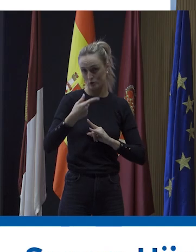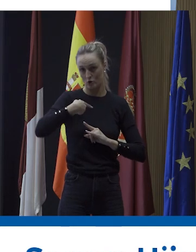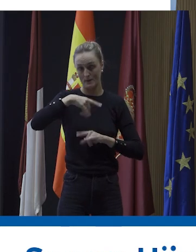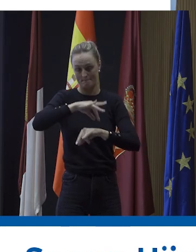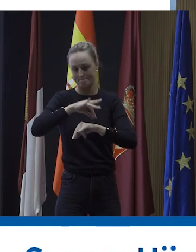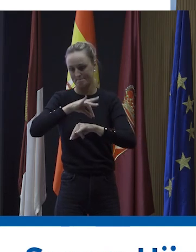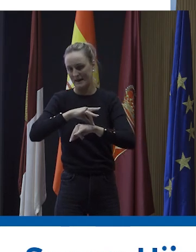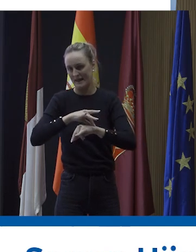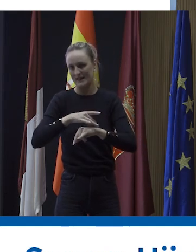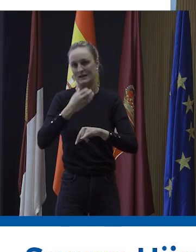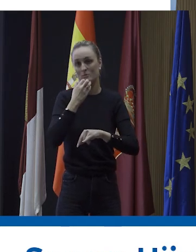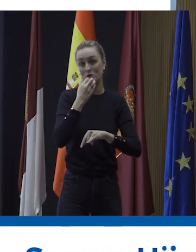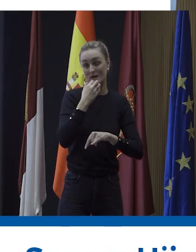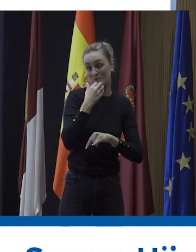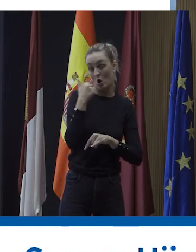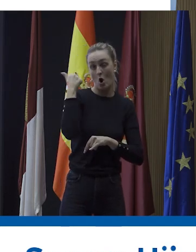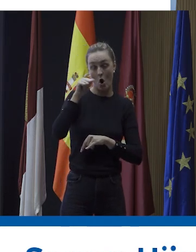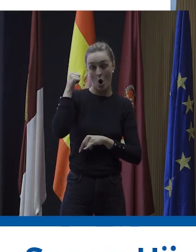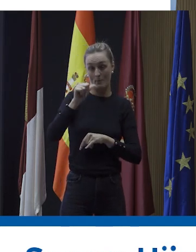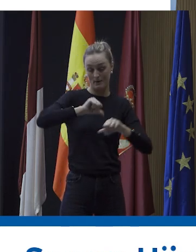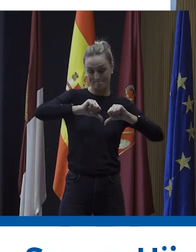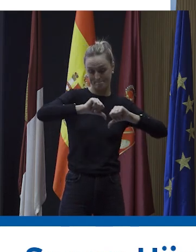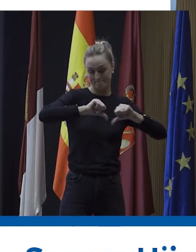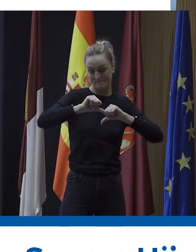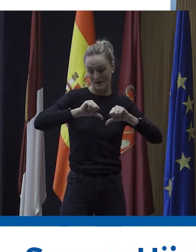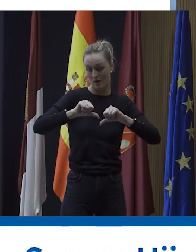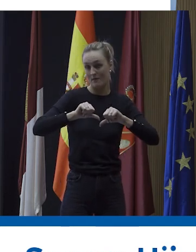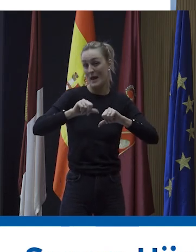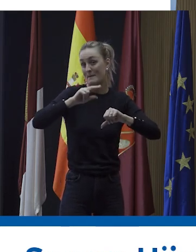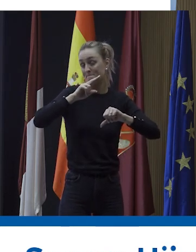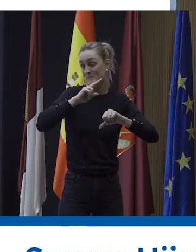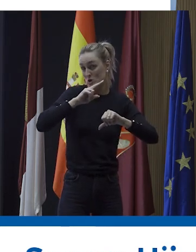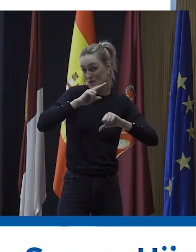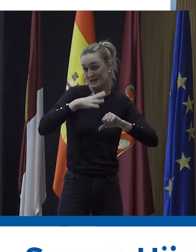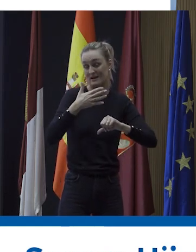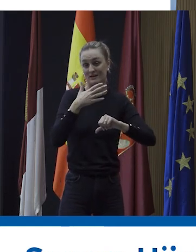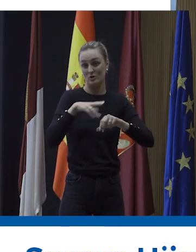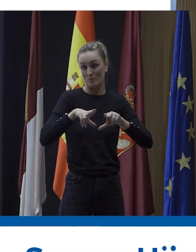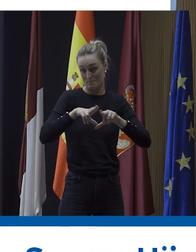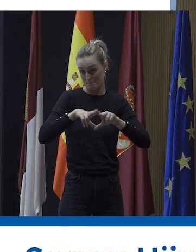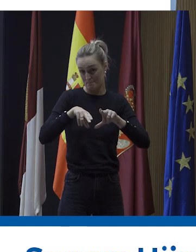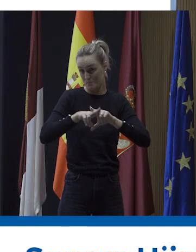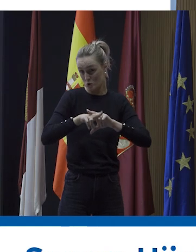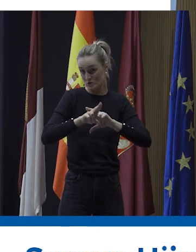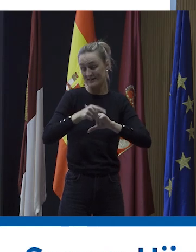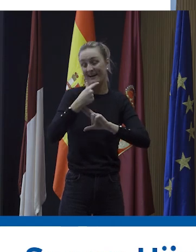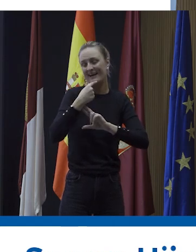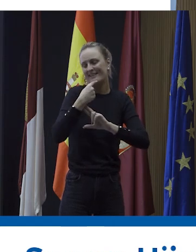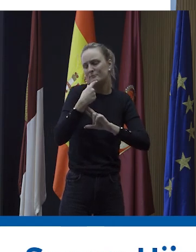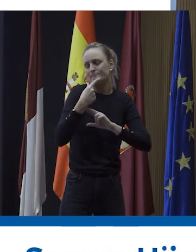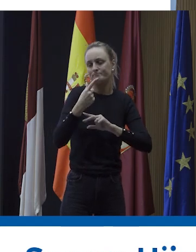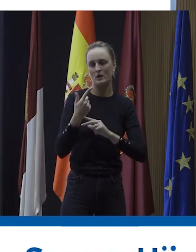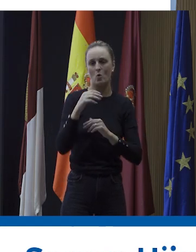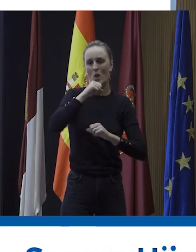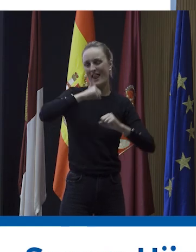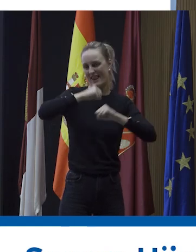pacientes o varones operados de próstata que tienen escapes con el esfuerzo, ¿vale? Pero con la edad también puede aparecer